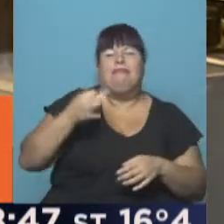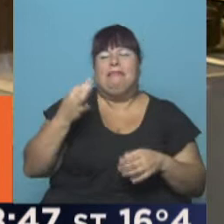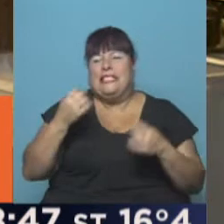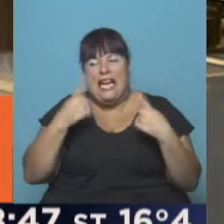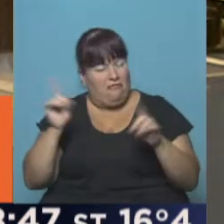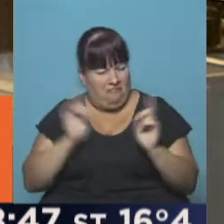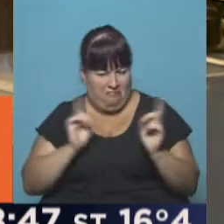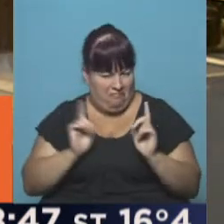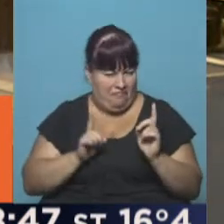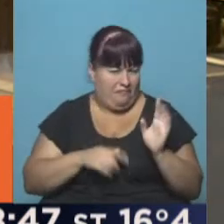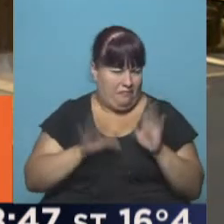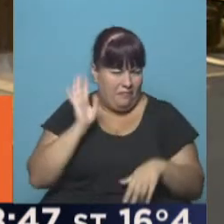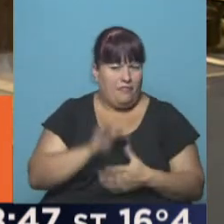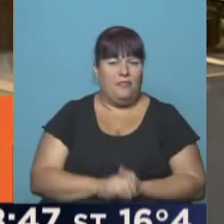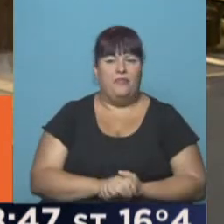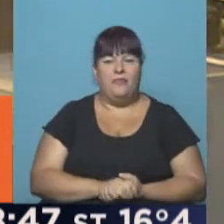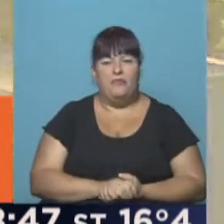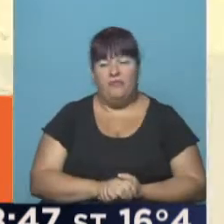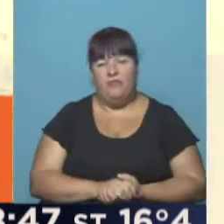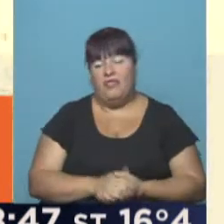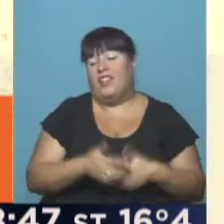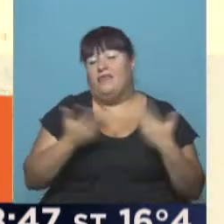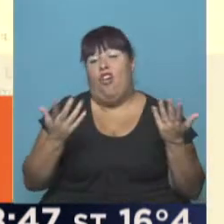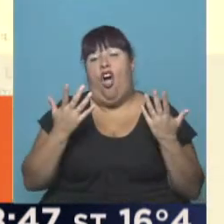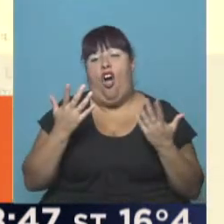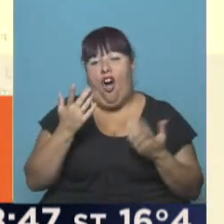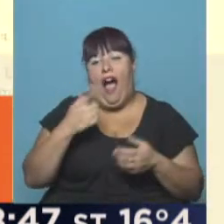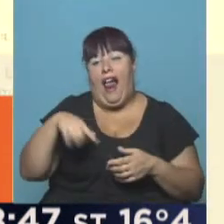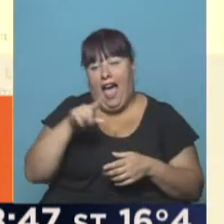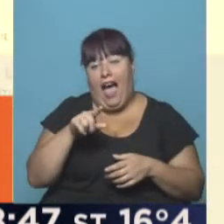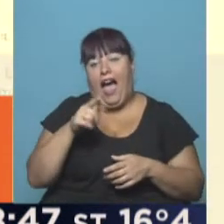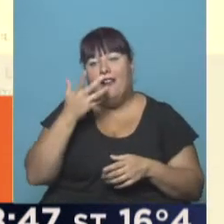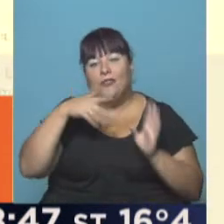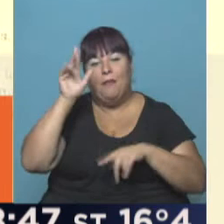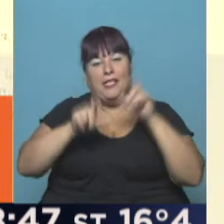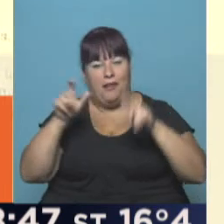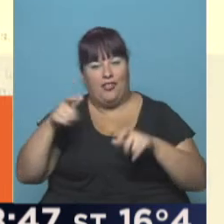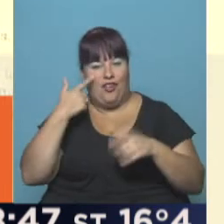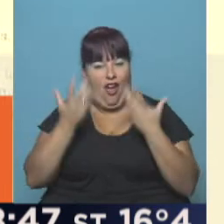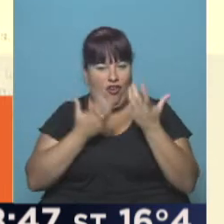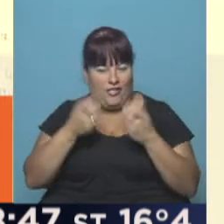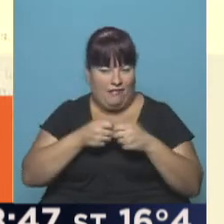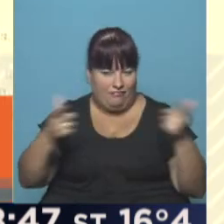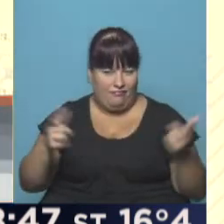específicos raros en la mayoría. Y bueno, espero que esto acerque a más gente a la cocina.